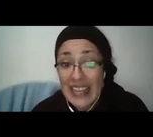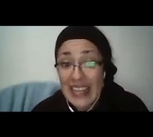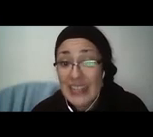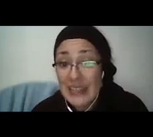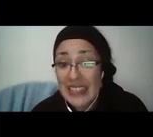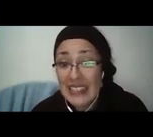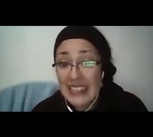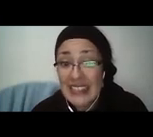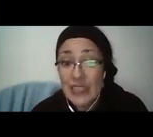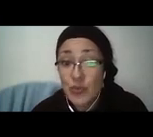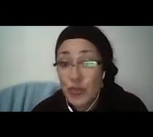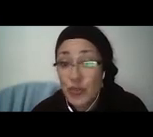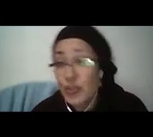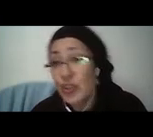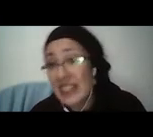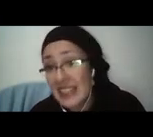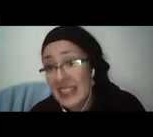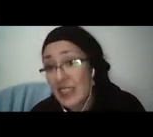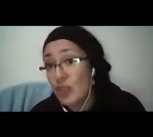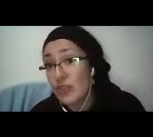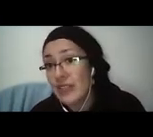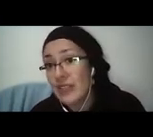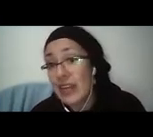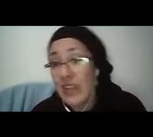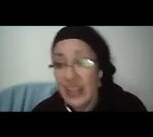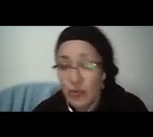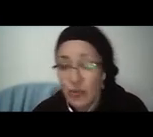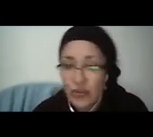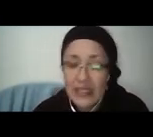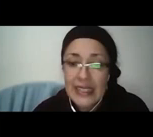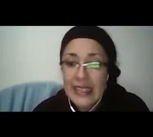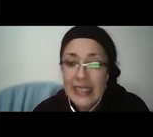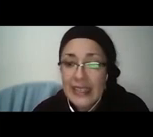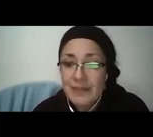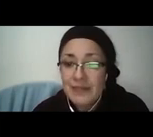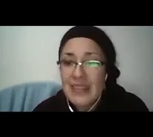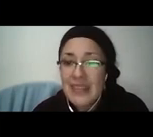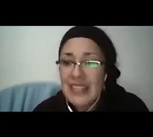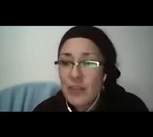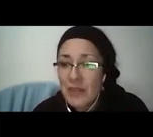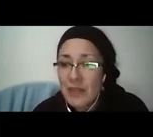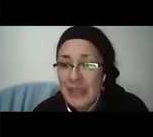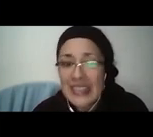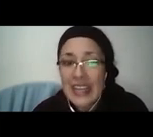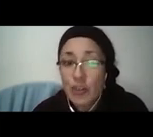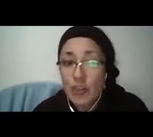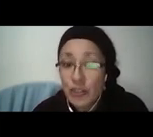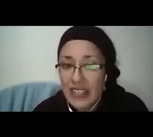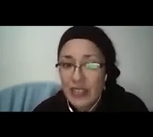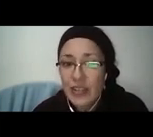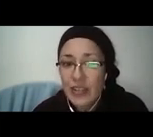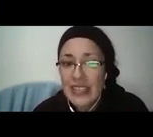al depender de su uso solo en el día, solo en las horas de luz, debe ser complementada con